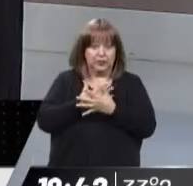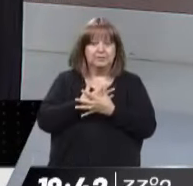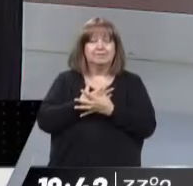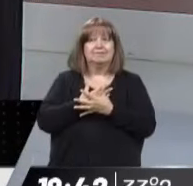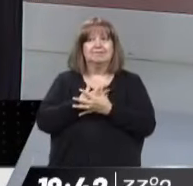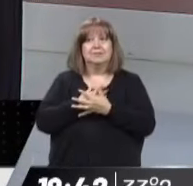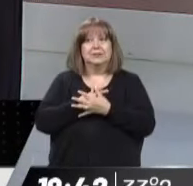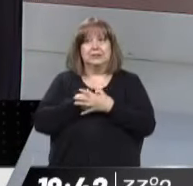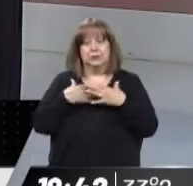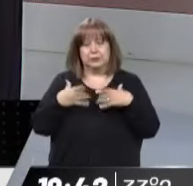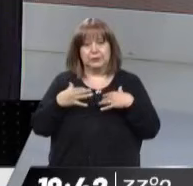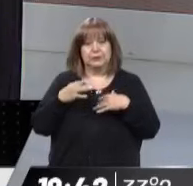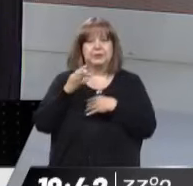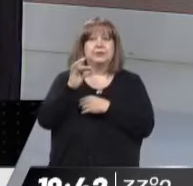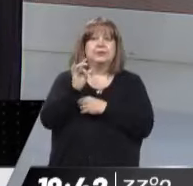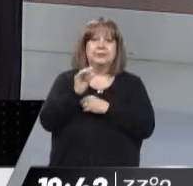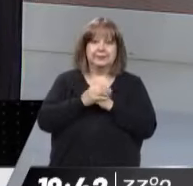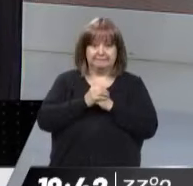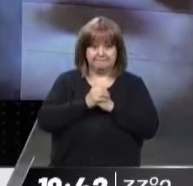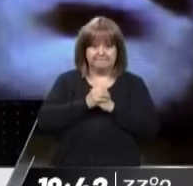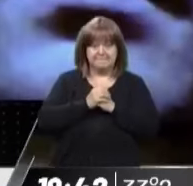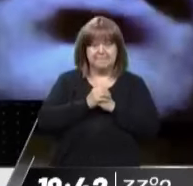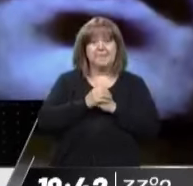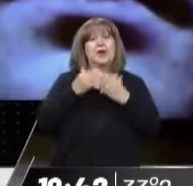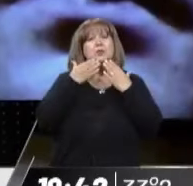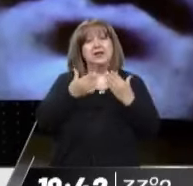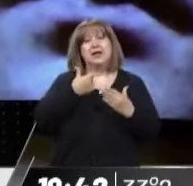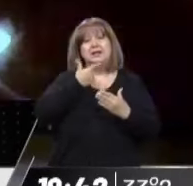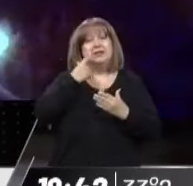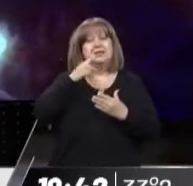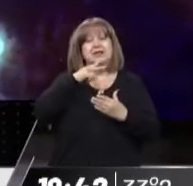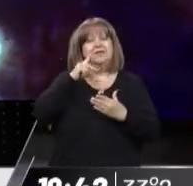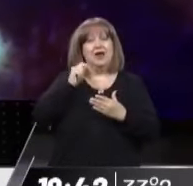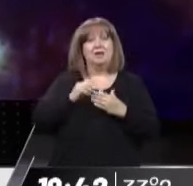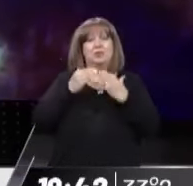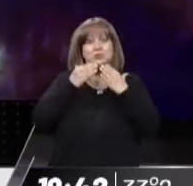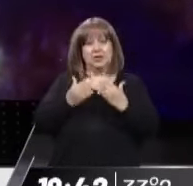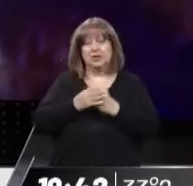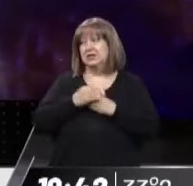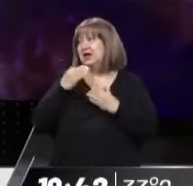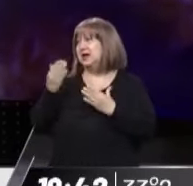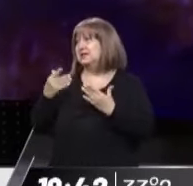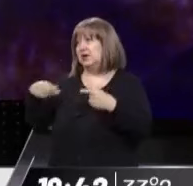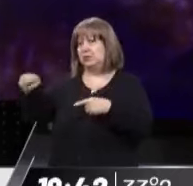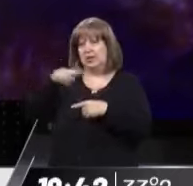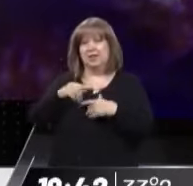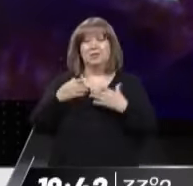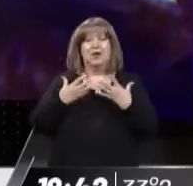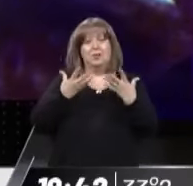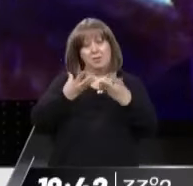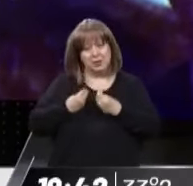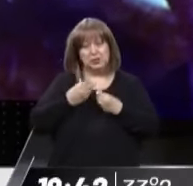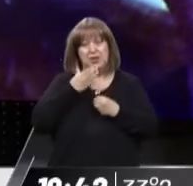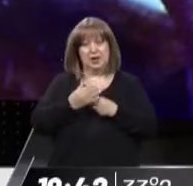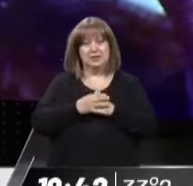No sufra tanto. No, es que es muy difícil, obviamente. Silvia, muchísimas gracias. Gracias a ustedes, lo agradezco muchísimo, chicas. No saben la ayuda que